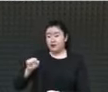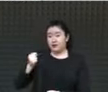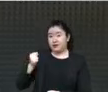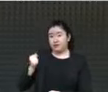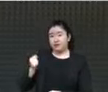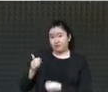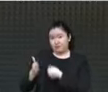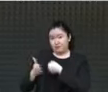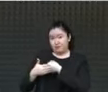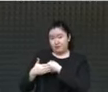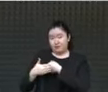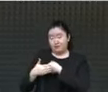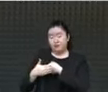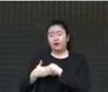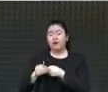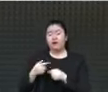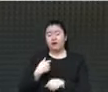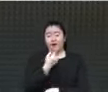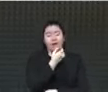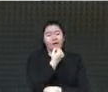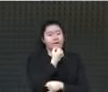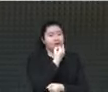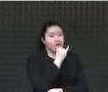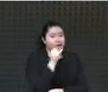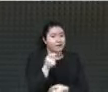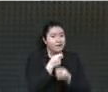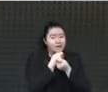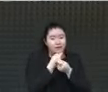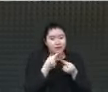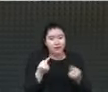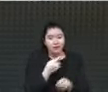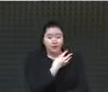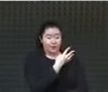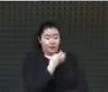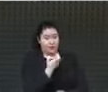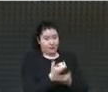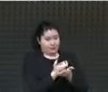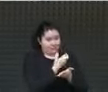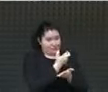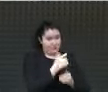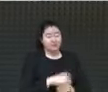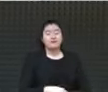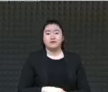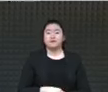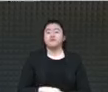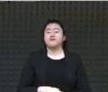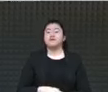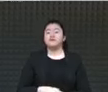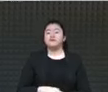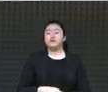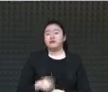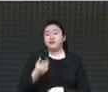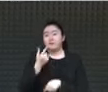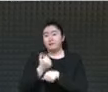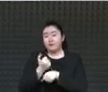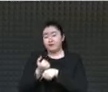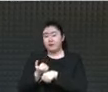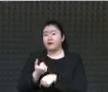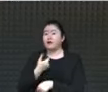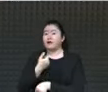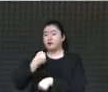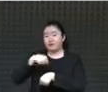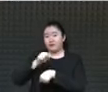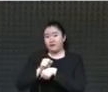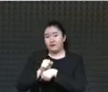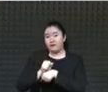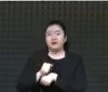incrementará preescolar a 400 pesos, primaria y secundaria 435 y CAM 500 pesos